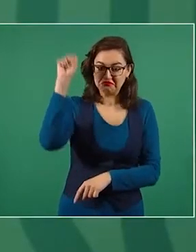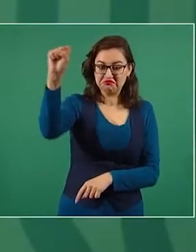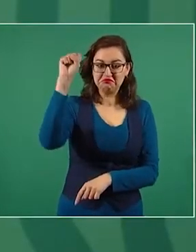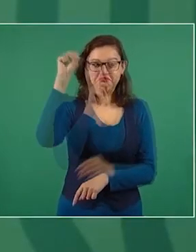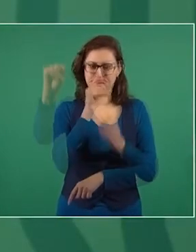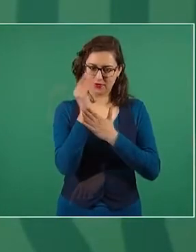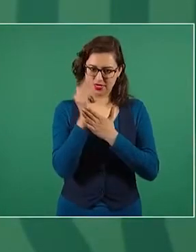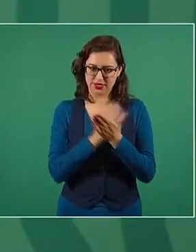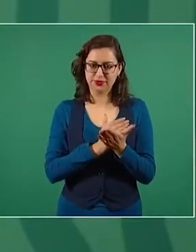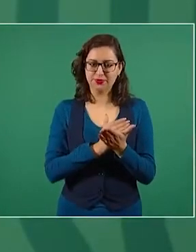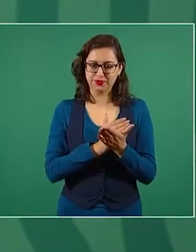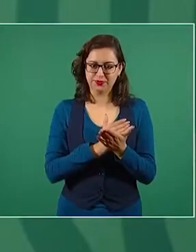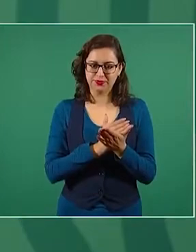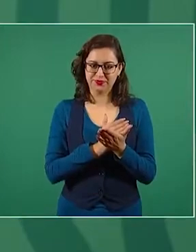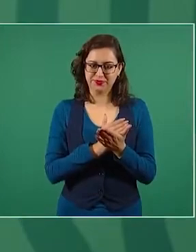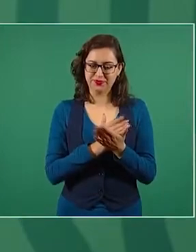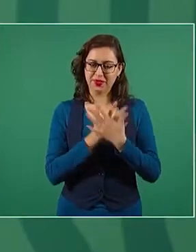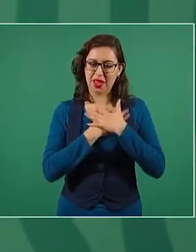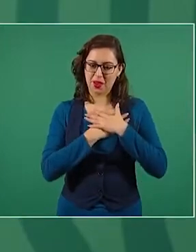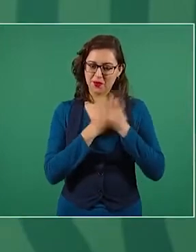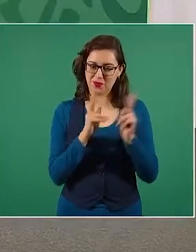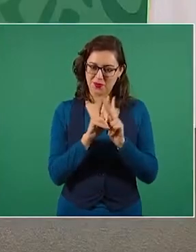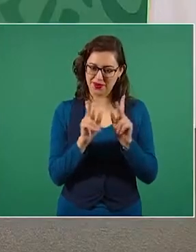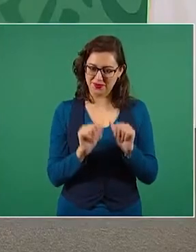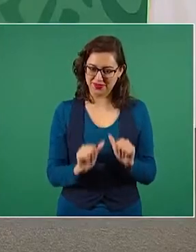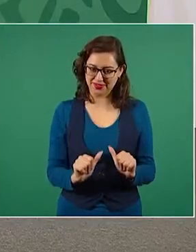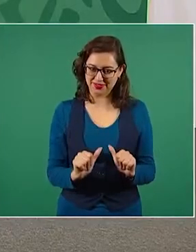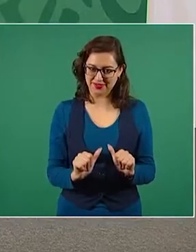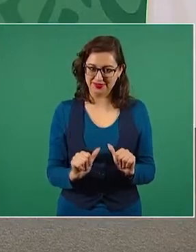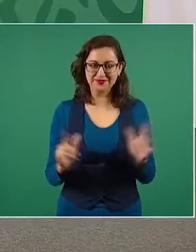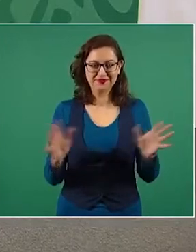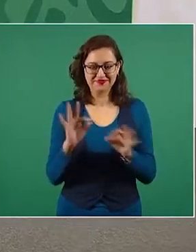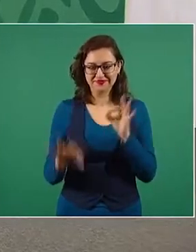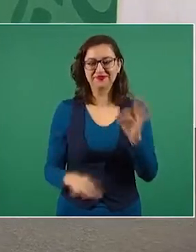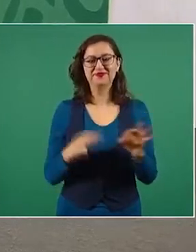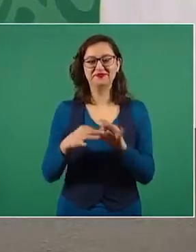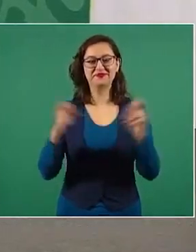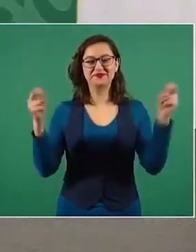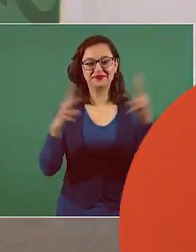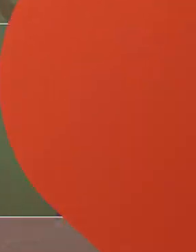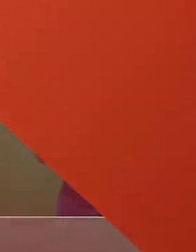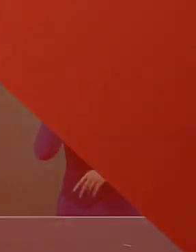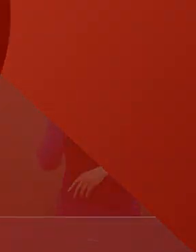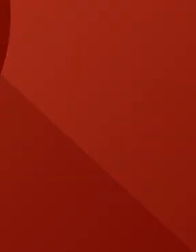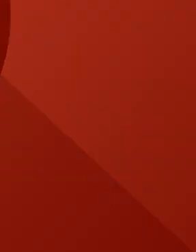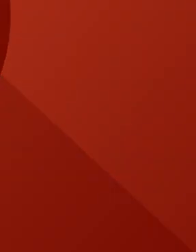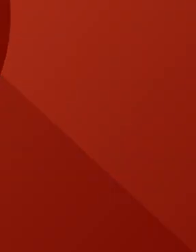Amor y paz. Bueno, ya, ahora sí, nos vemos mañana.